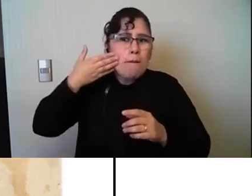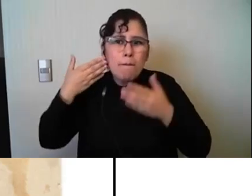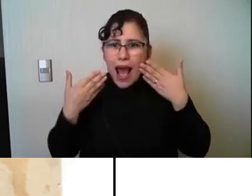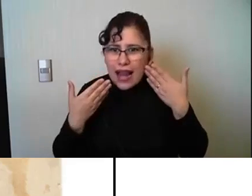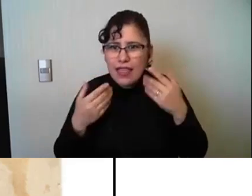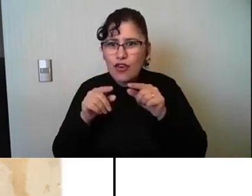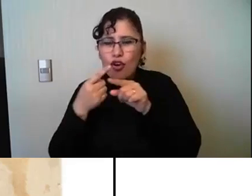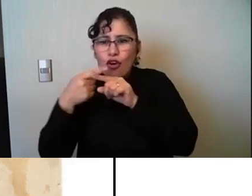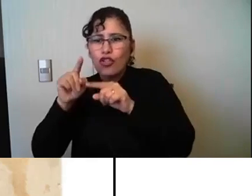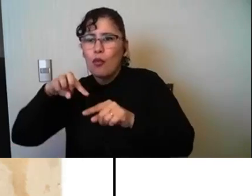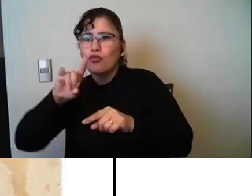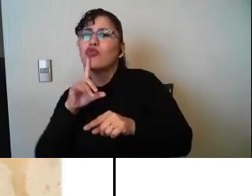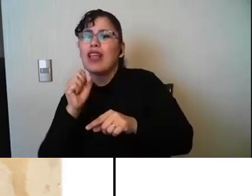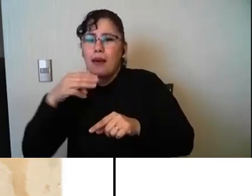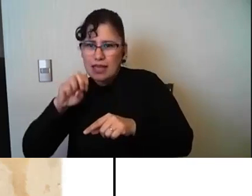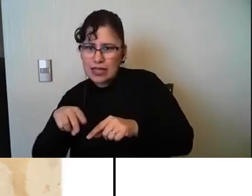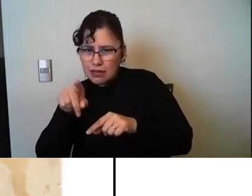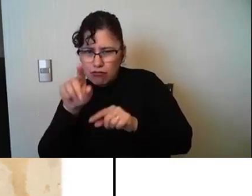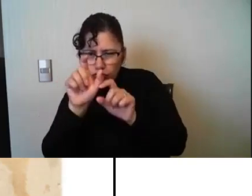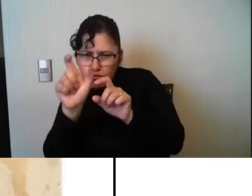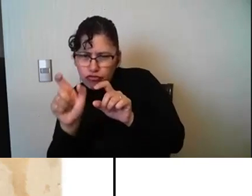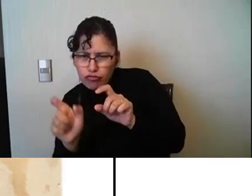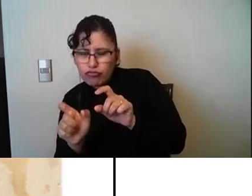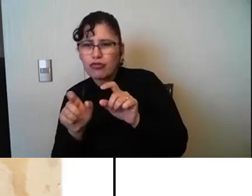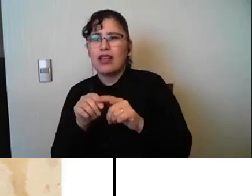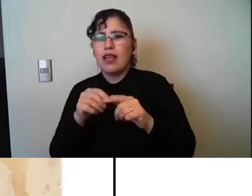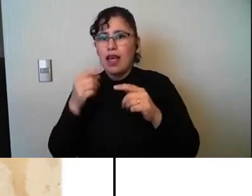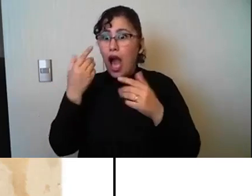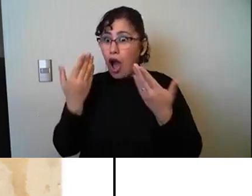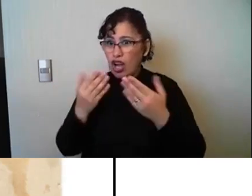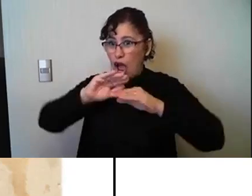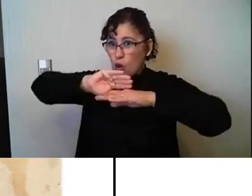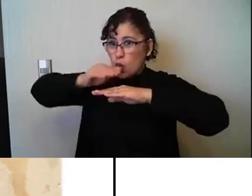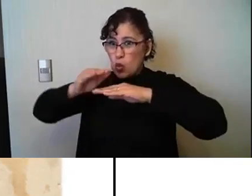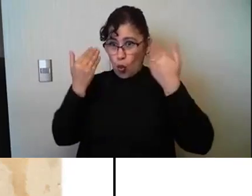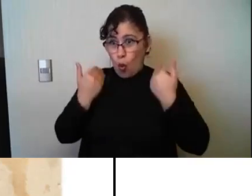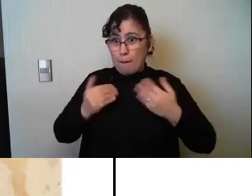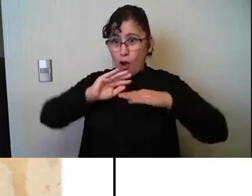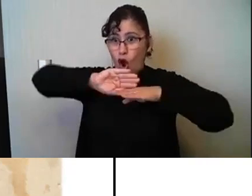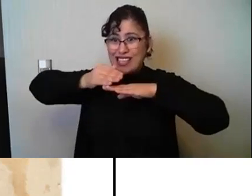llama putamen, y el cuerpo estriado,